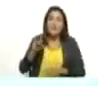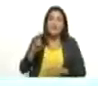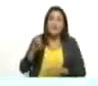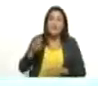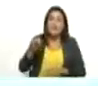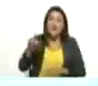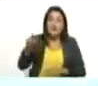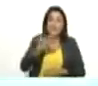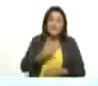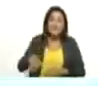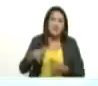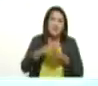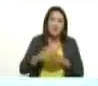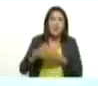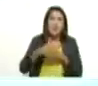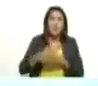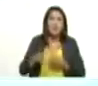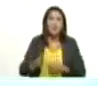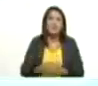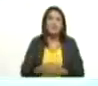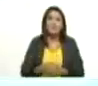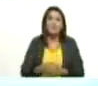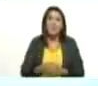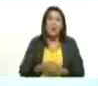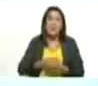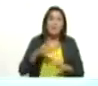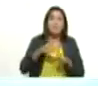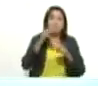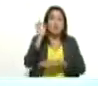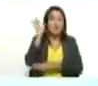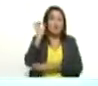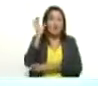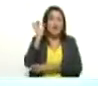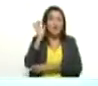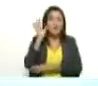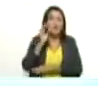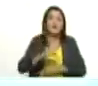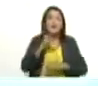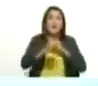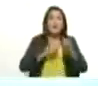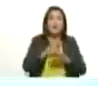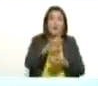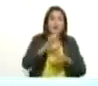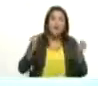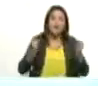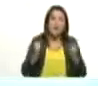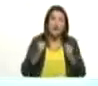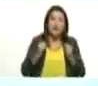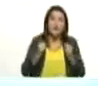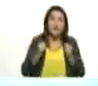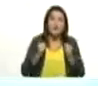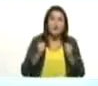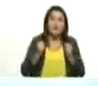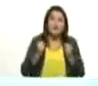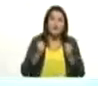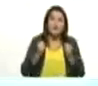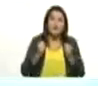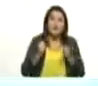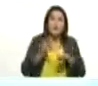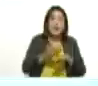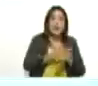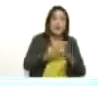puñalada a la conferencia internacional de Bogotá convocada por el presidente Gustavo Petro y que de buena fe